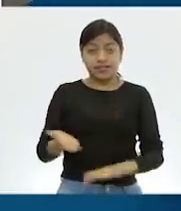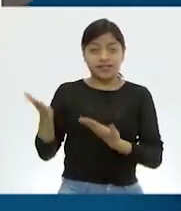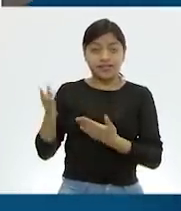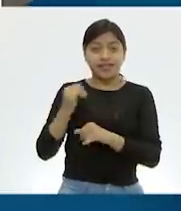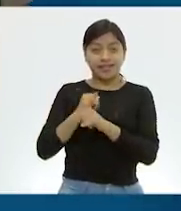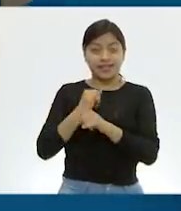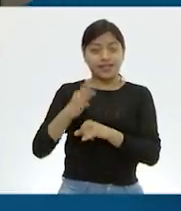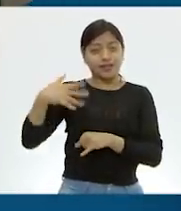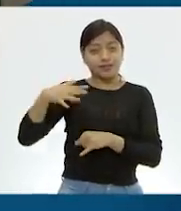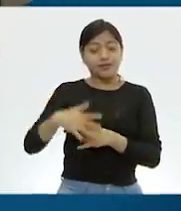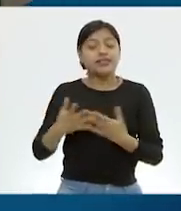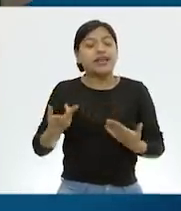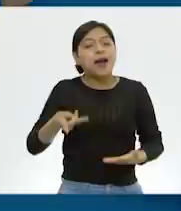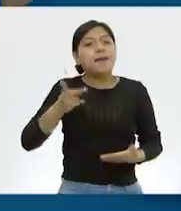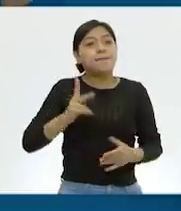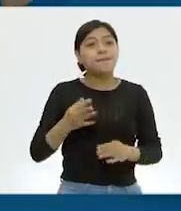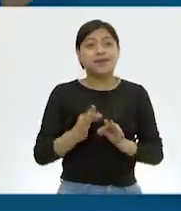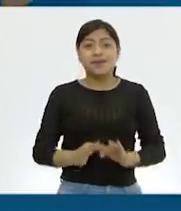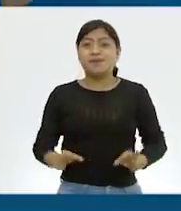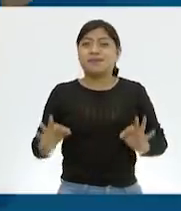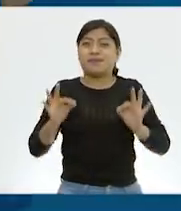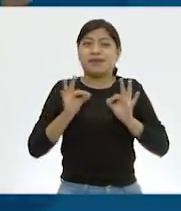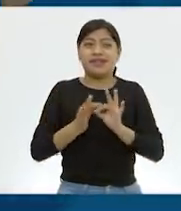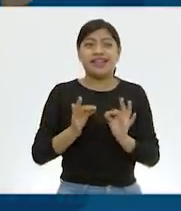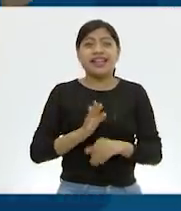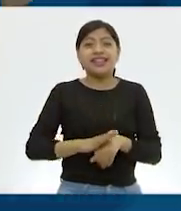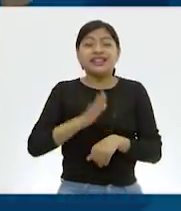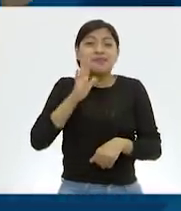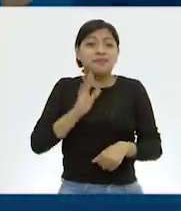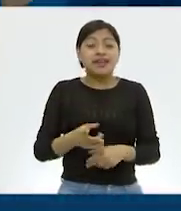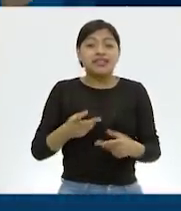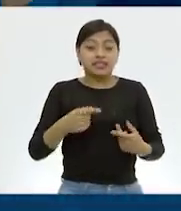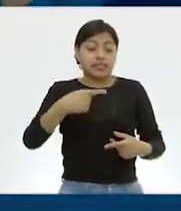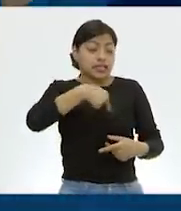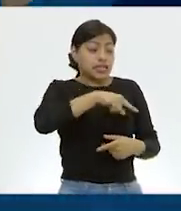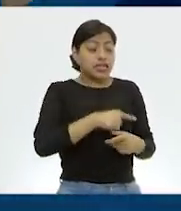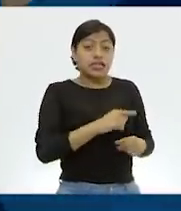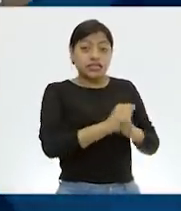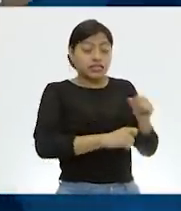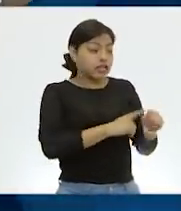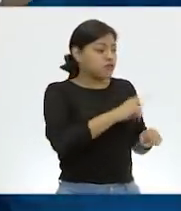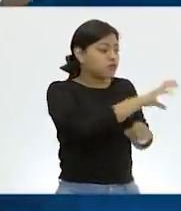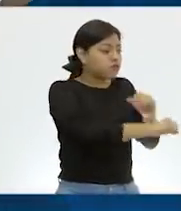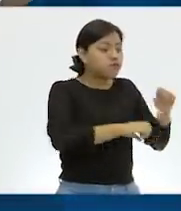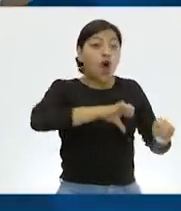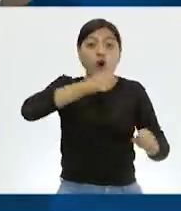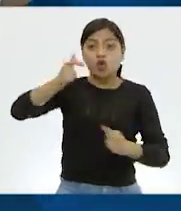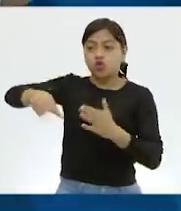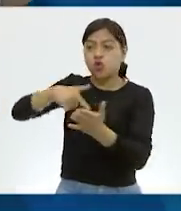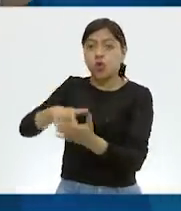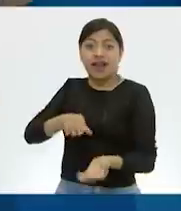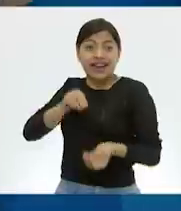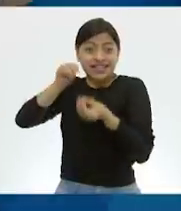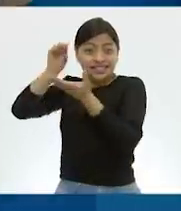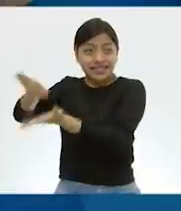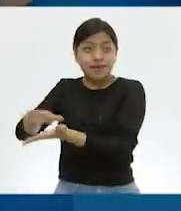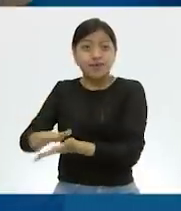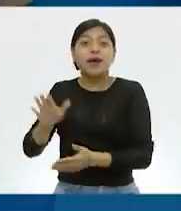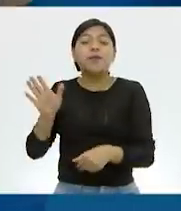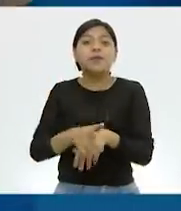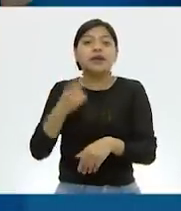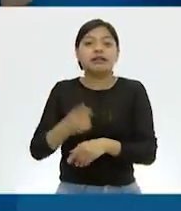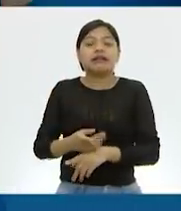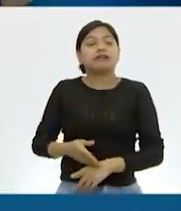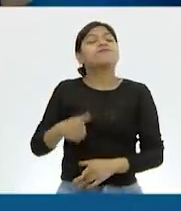riqueza natural. Sin duda, la principal causa de introducción de especies exóticas invasoras somos los seres humanos. Algunas son introducidas